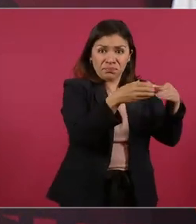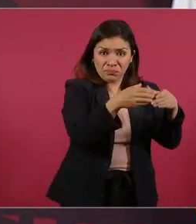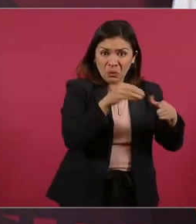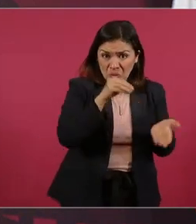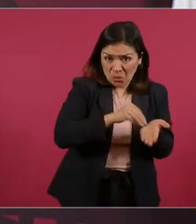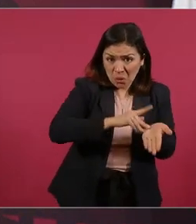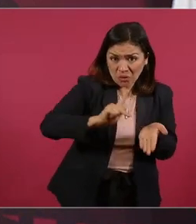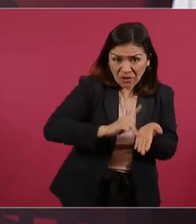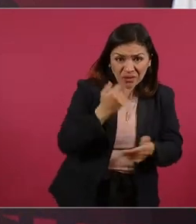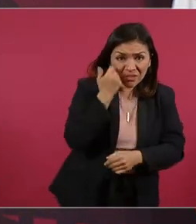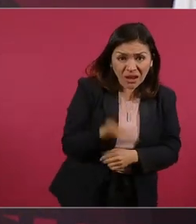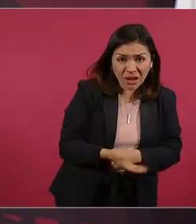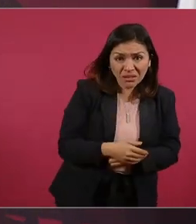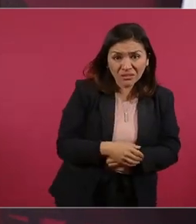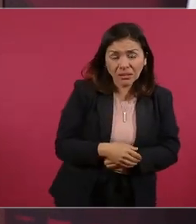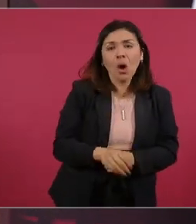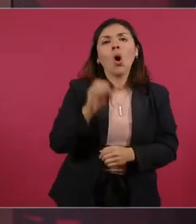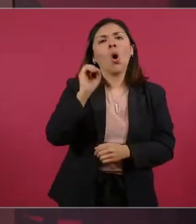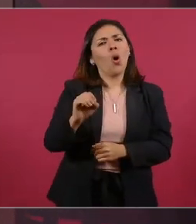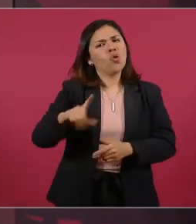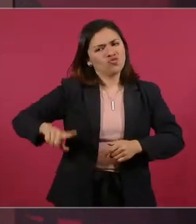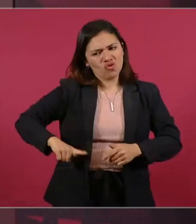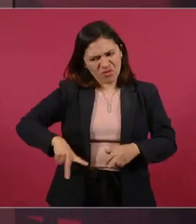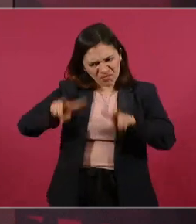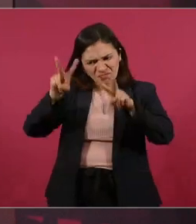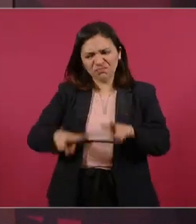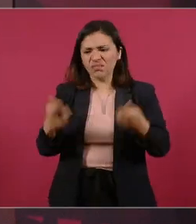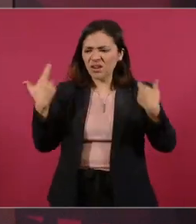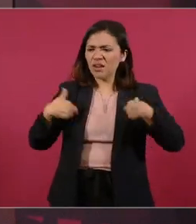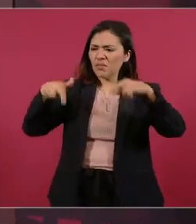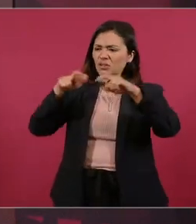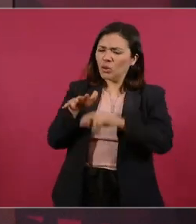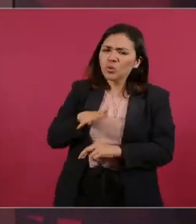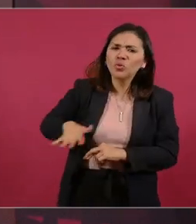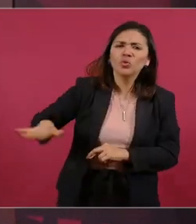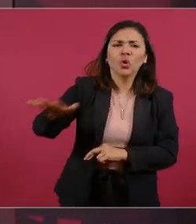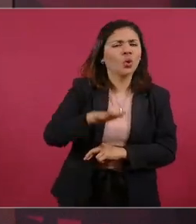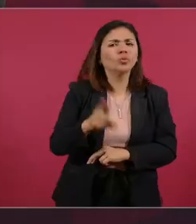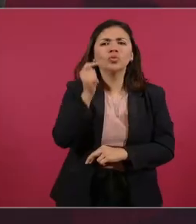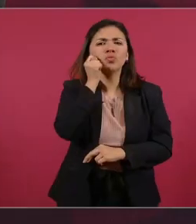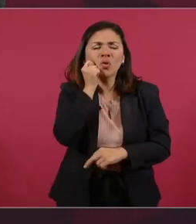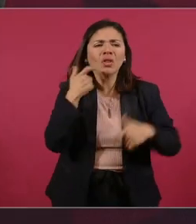¿O queremos que el gobierno represente a todos, a ricos y a pobres,